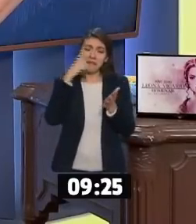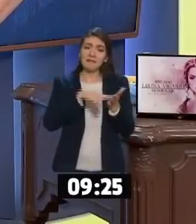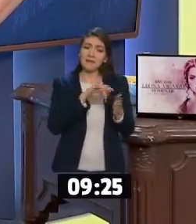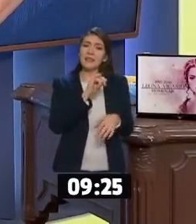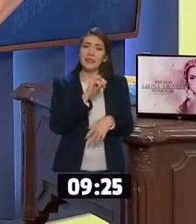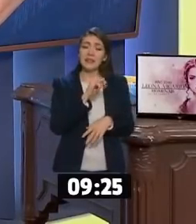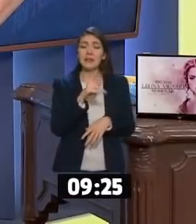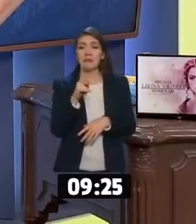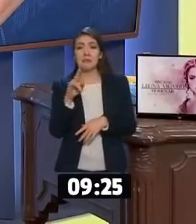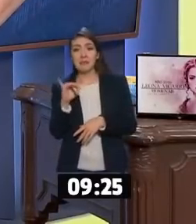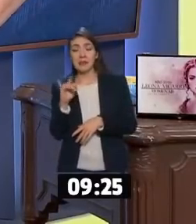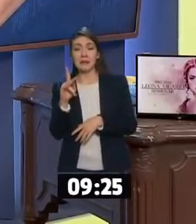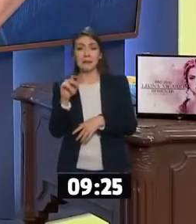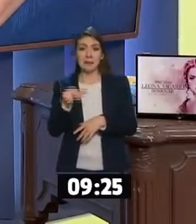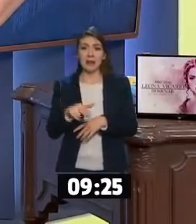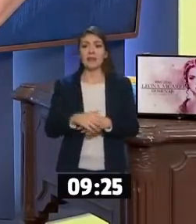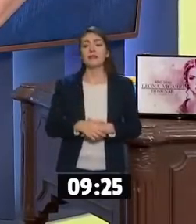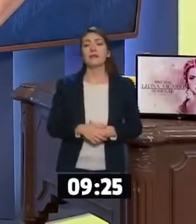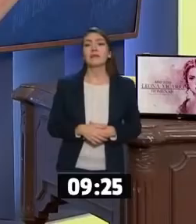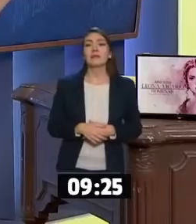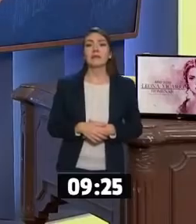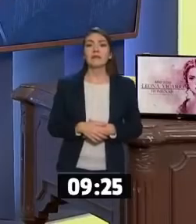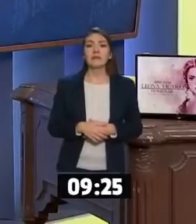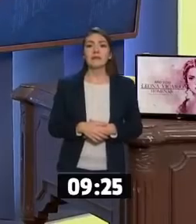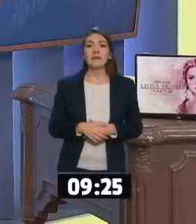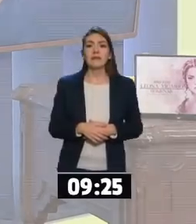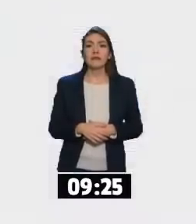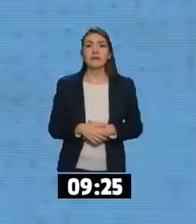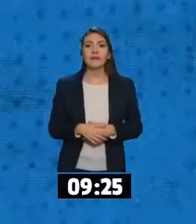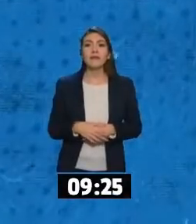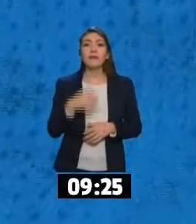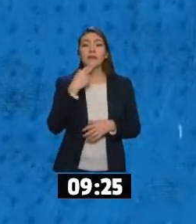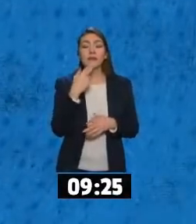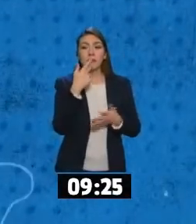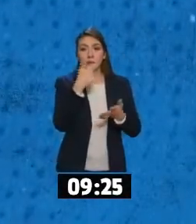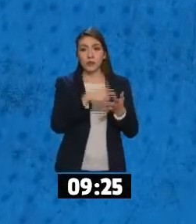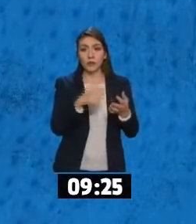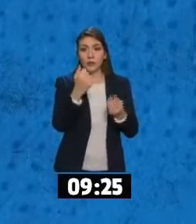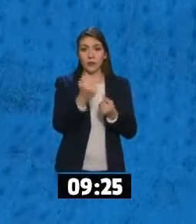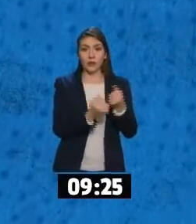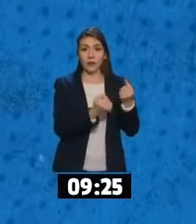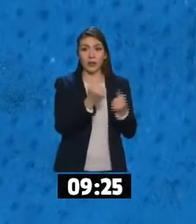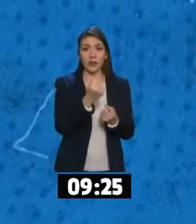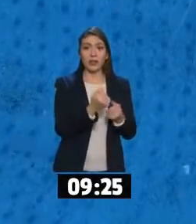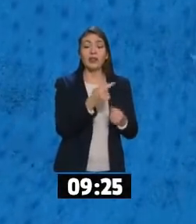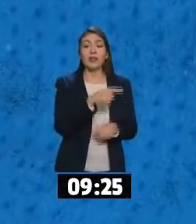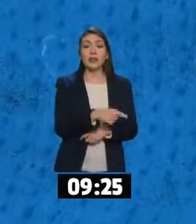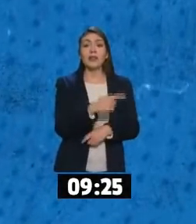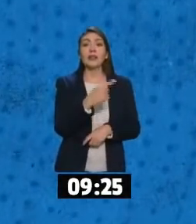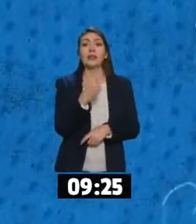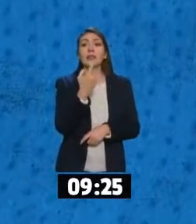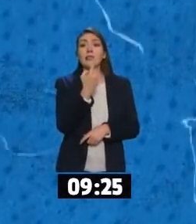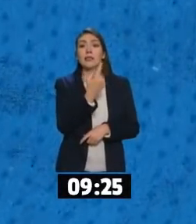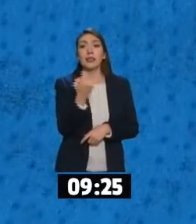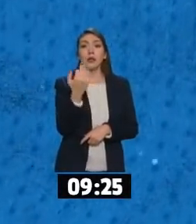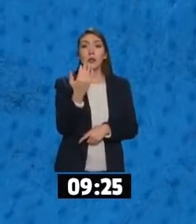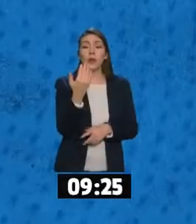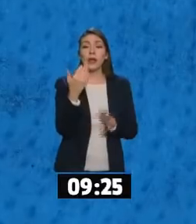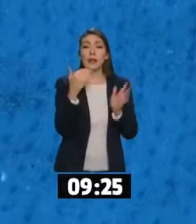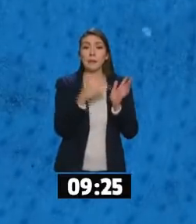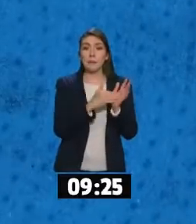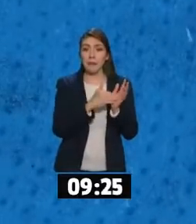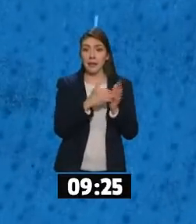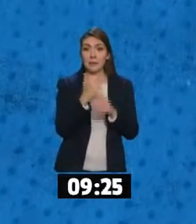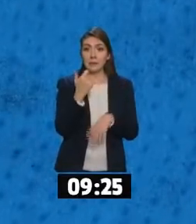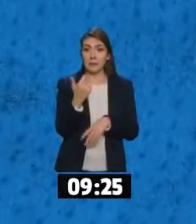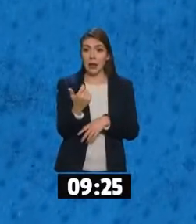de 159,000 pesos y compró su auto de 159,000 pesitos y pagó con pura monedita. Mire, No